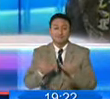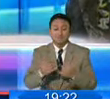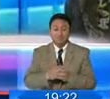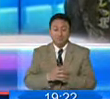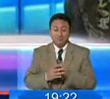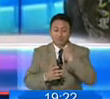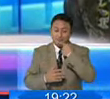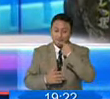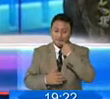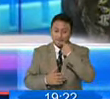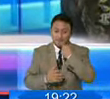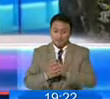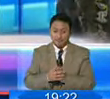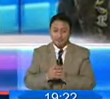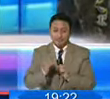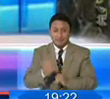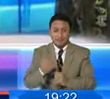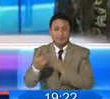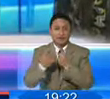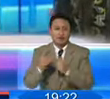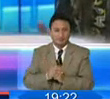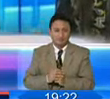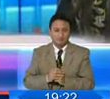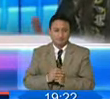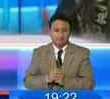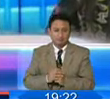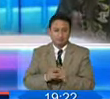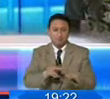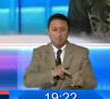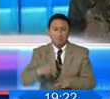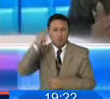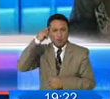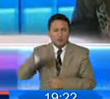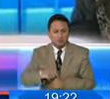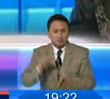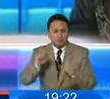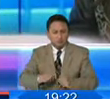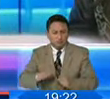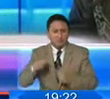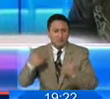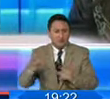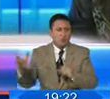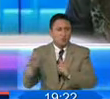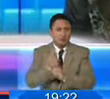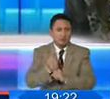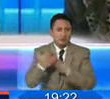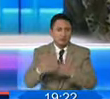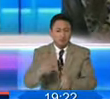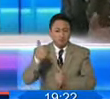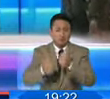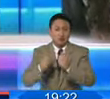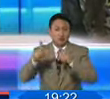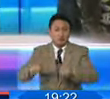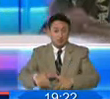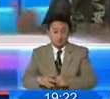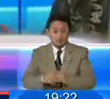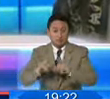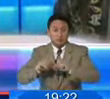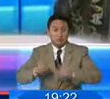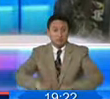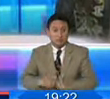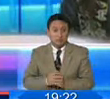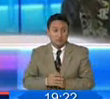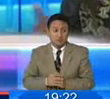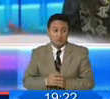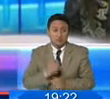mesa de discusión cuál va a ser ese plan de gobierno que pueda cumplirse por el lado del candidato Lenín Moreno, pero también que pueda